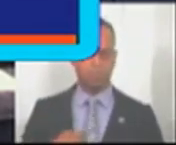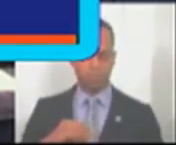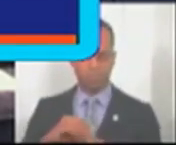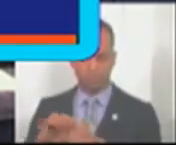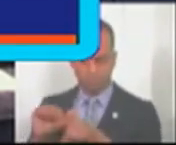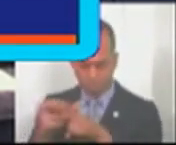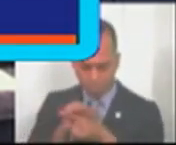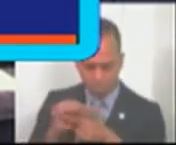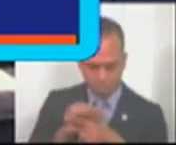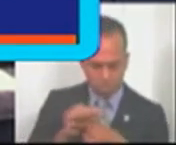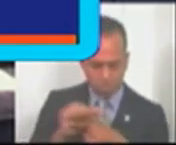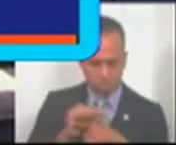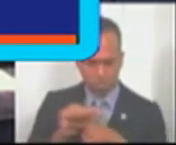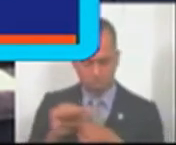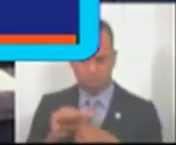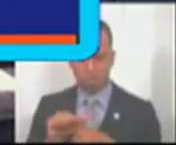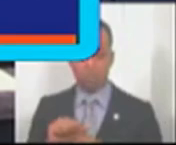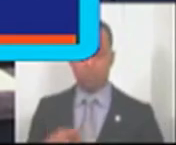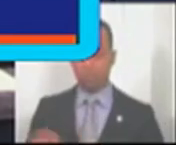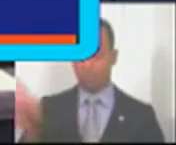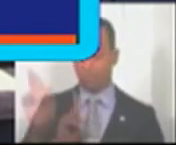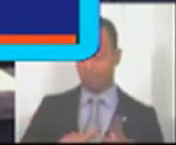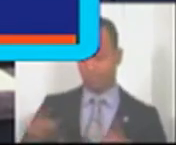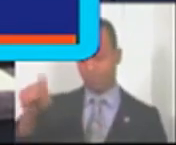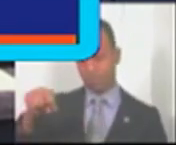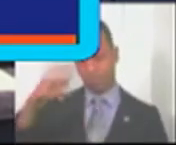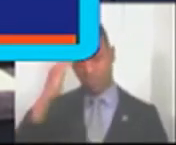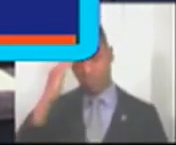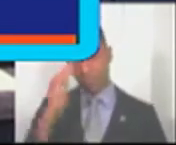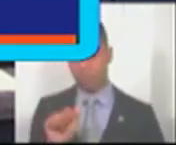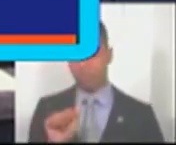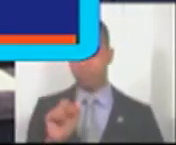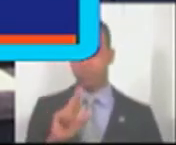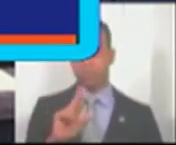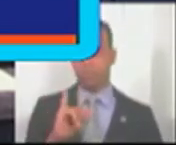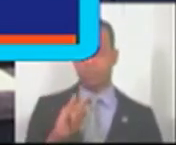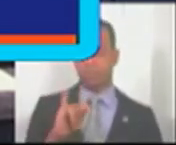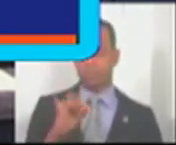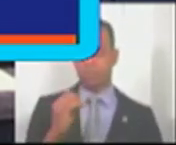gente sepa que Aristóteles está vigente,